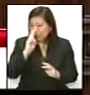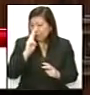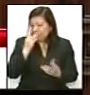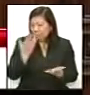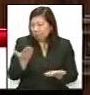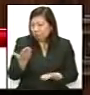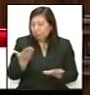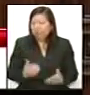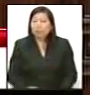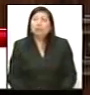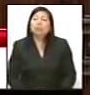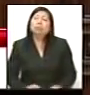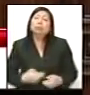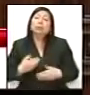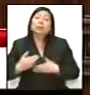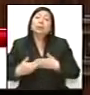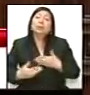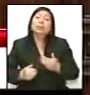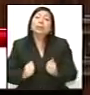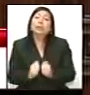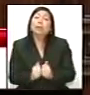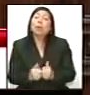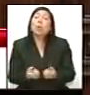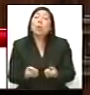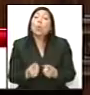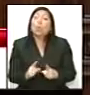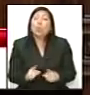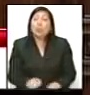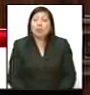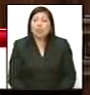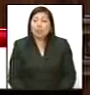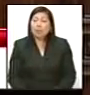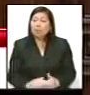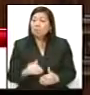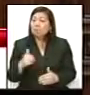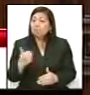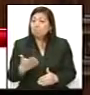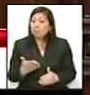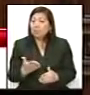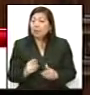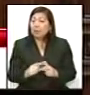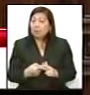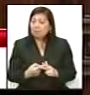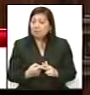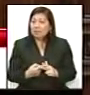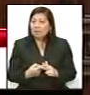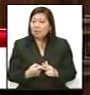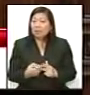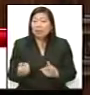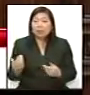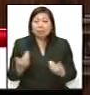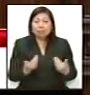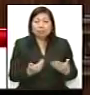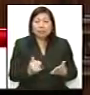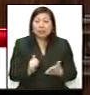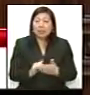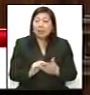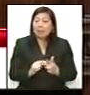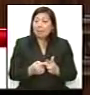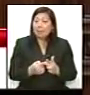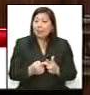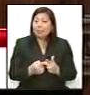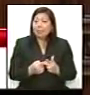rápidamente sobrepasado cuando posteriormente empiezan a darse adendas y que empiezan a